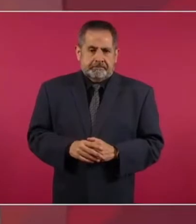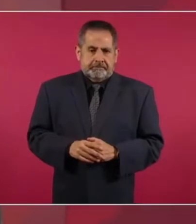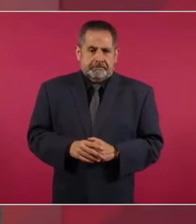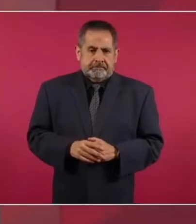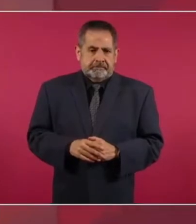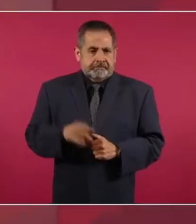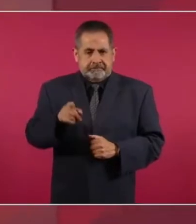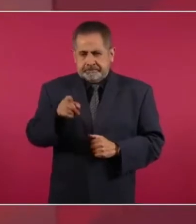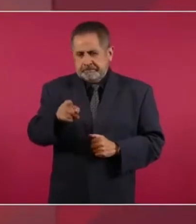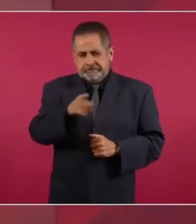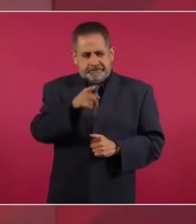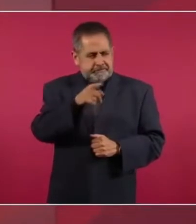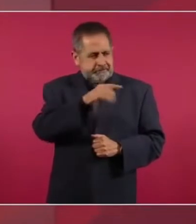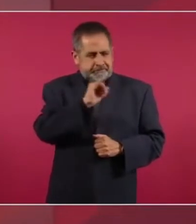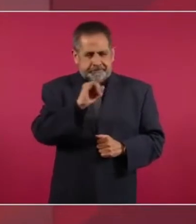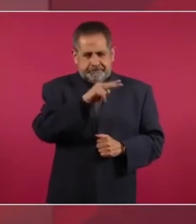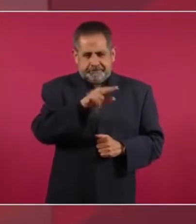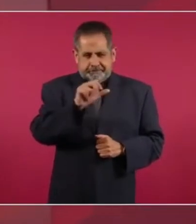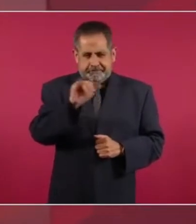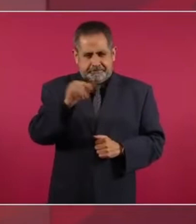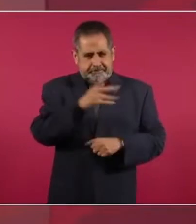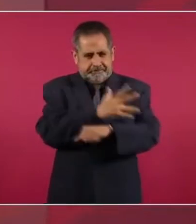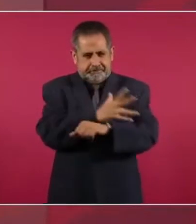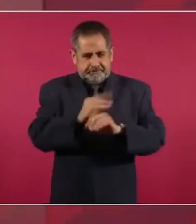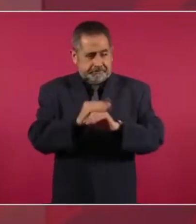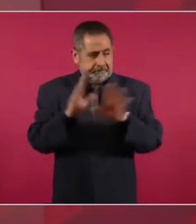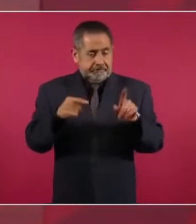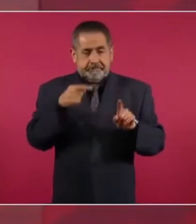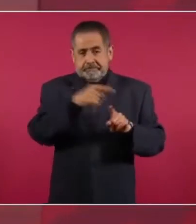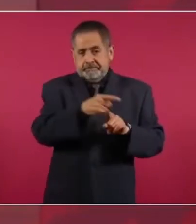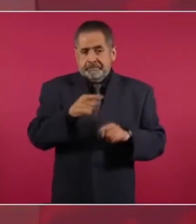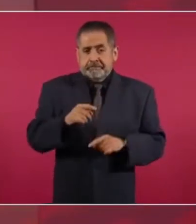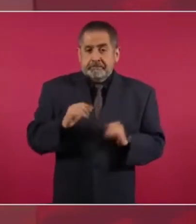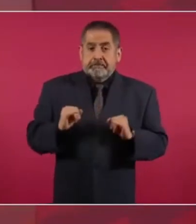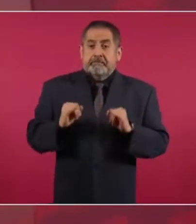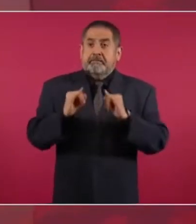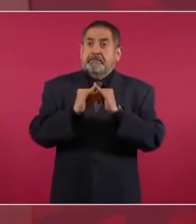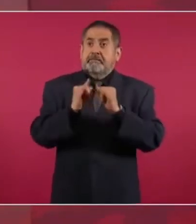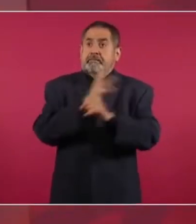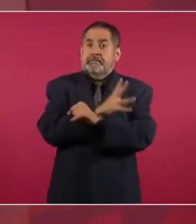la transparencia, el Instituto de Transparencia,